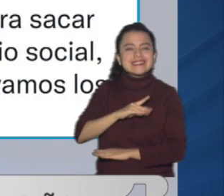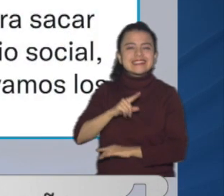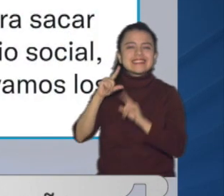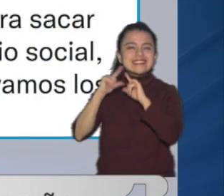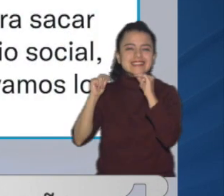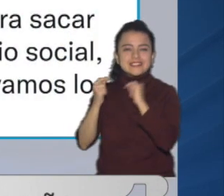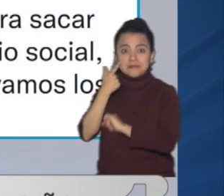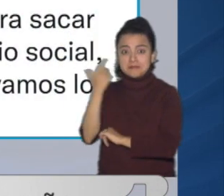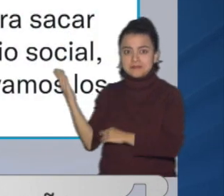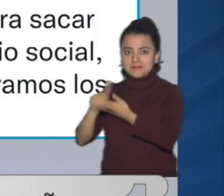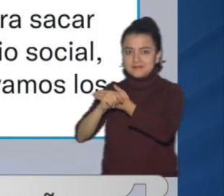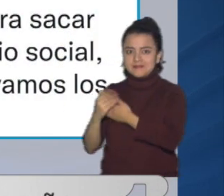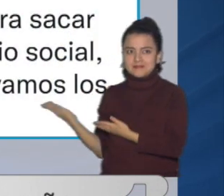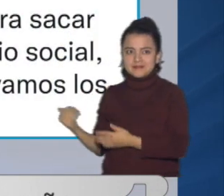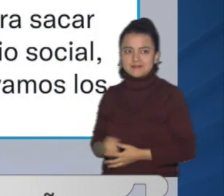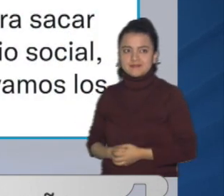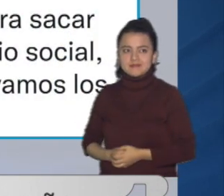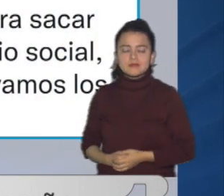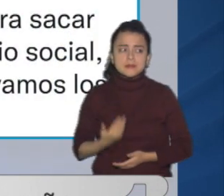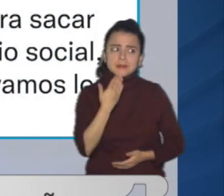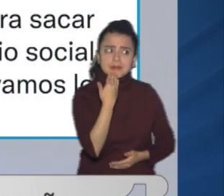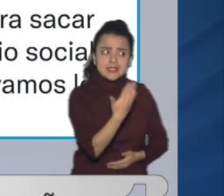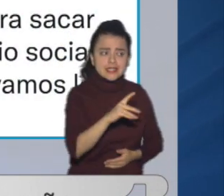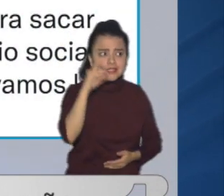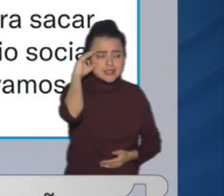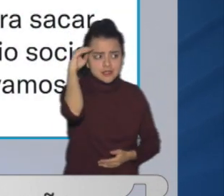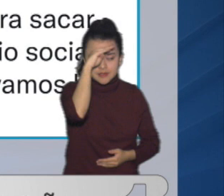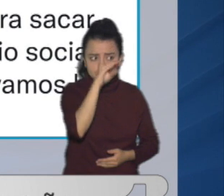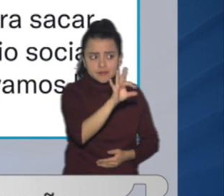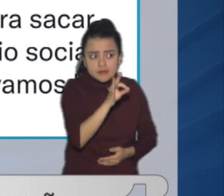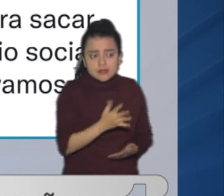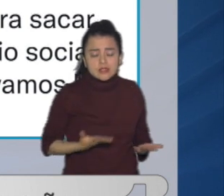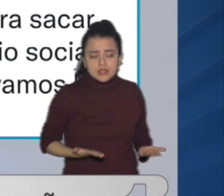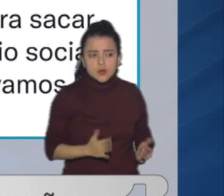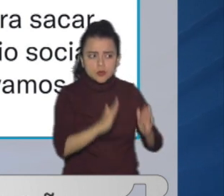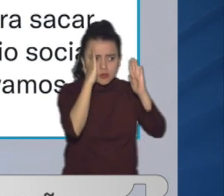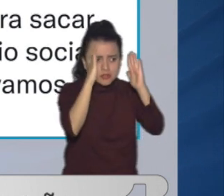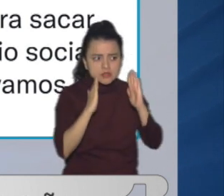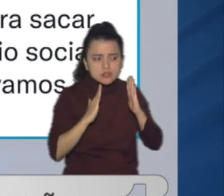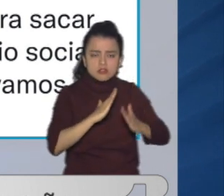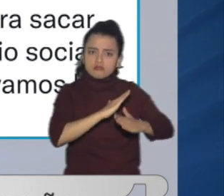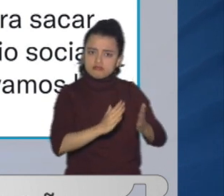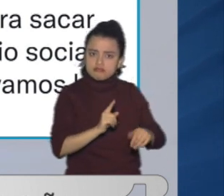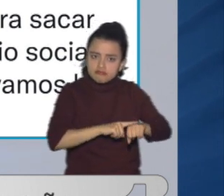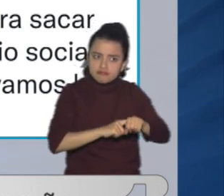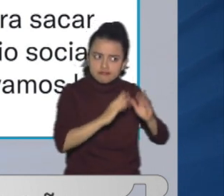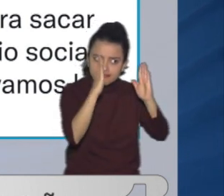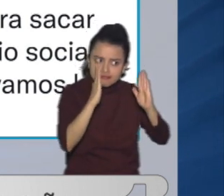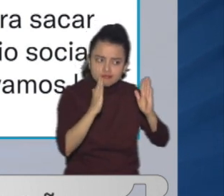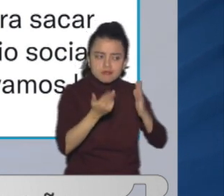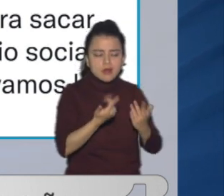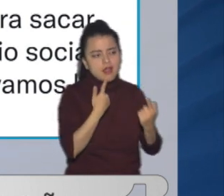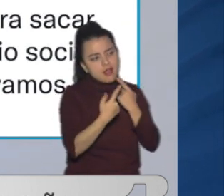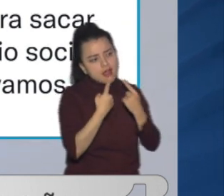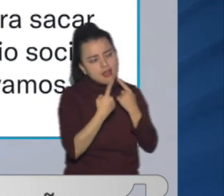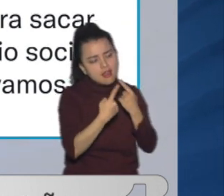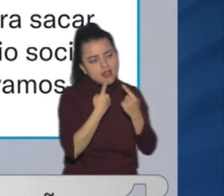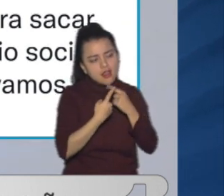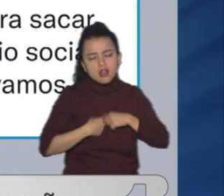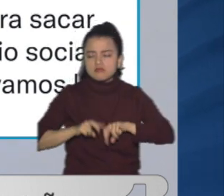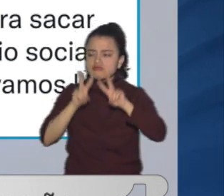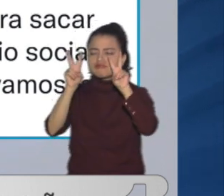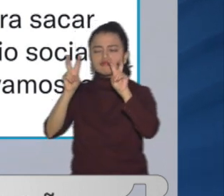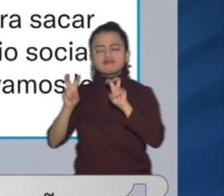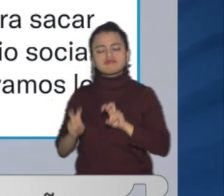siguiente: mil gracias al presidente electo Gustavo Petro por su disposición y tiempo para que conversáramos sobre